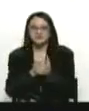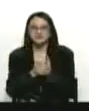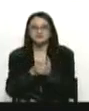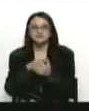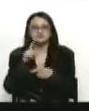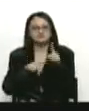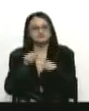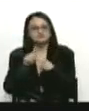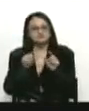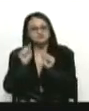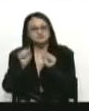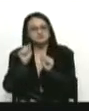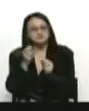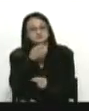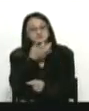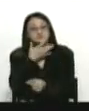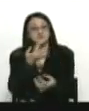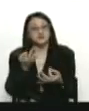de verdad,